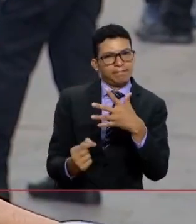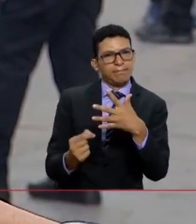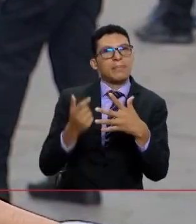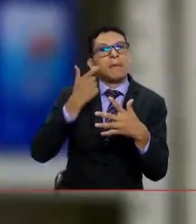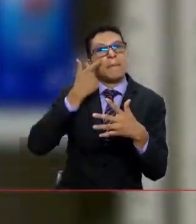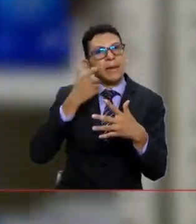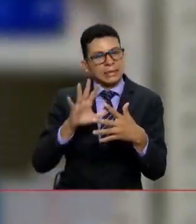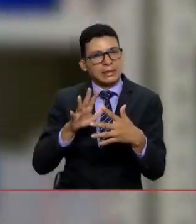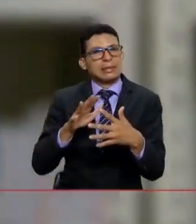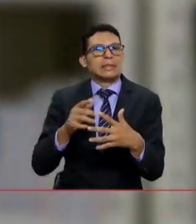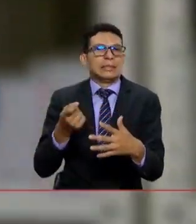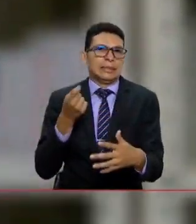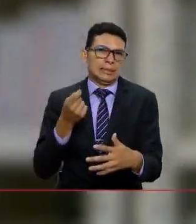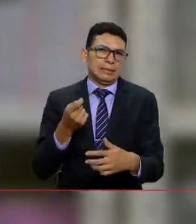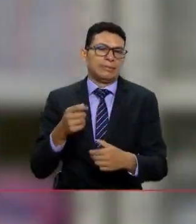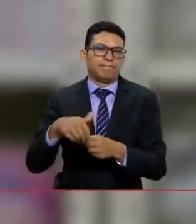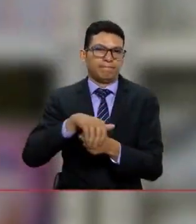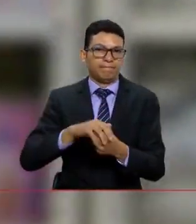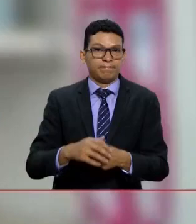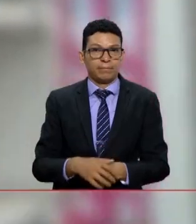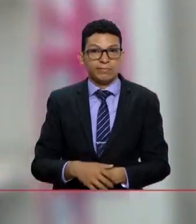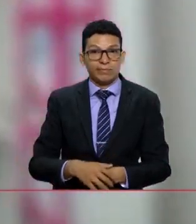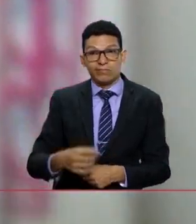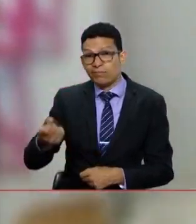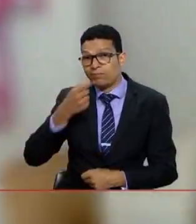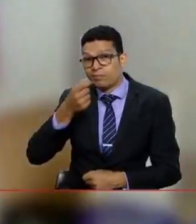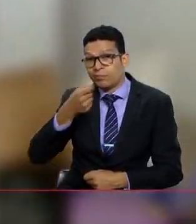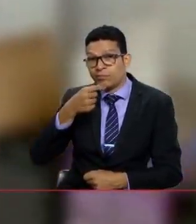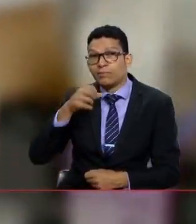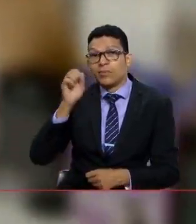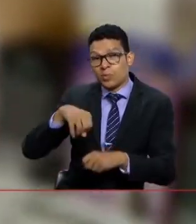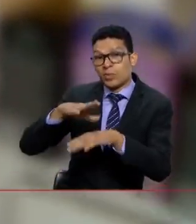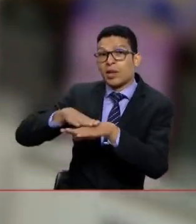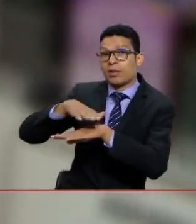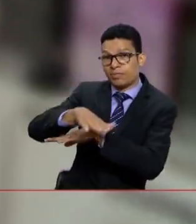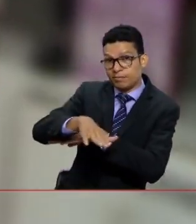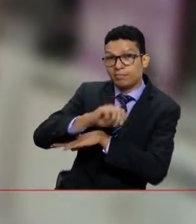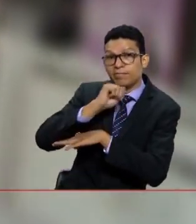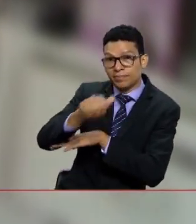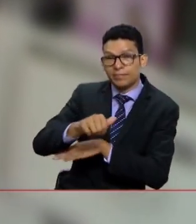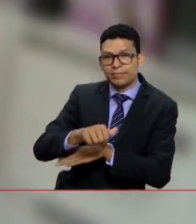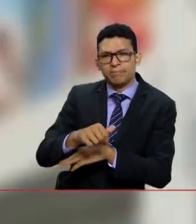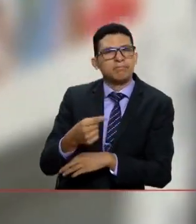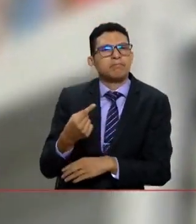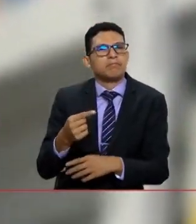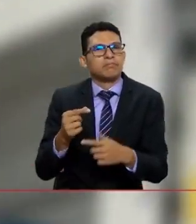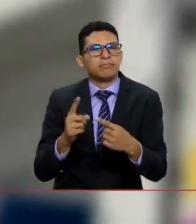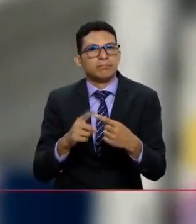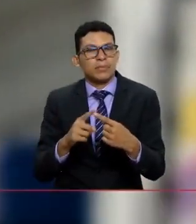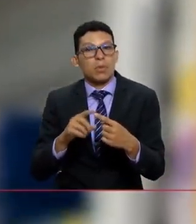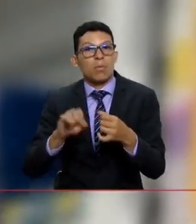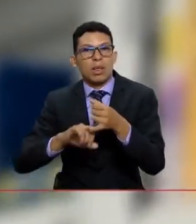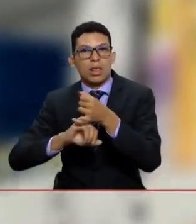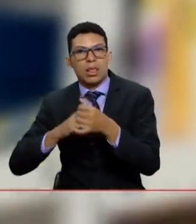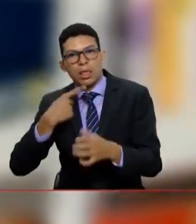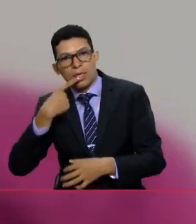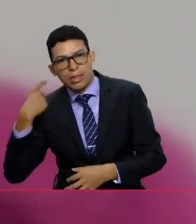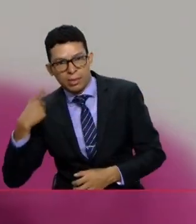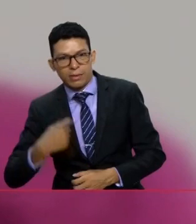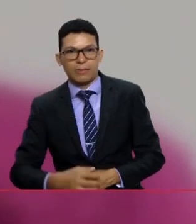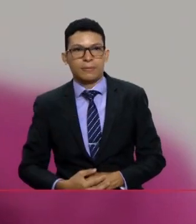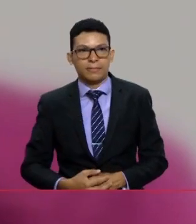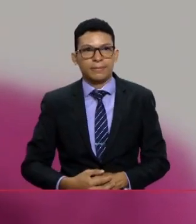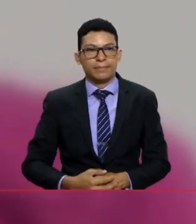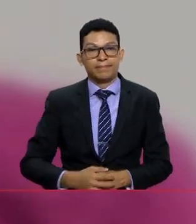son factores vulnerables. El consumo no supervisado del medicamento podría causar graves consecuencias, entre ellas la dependencia. Alteraciones a